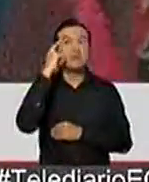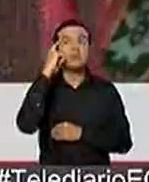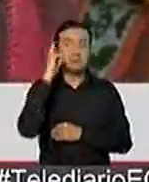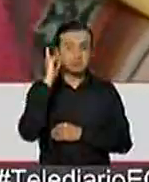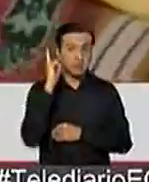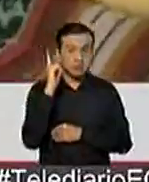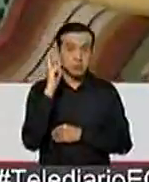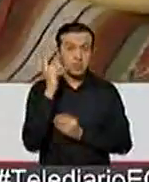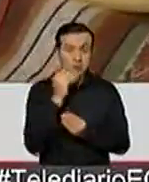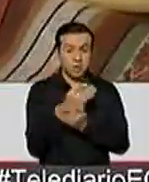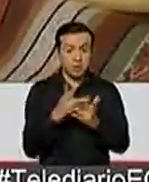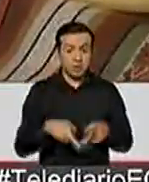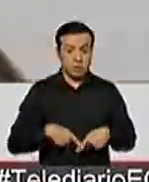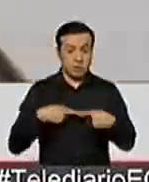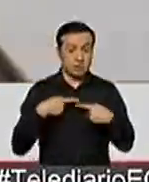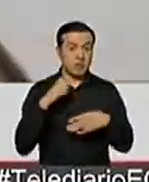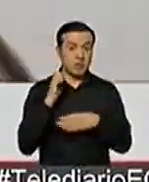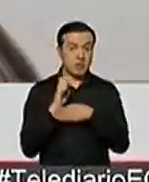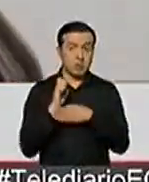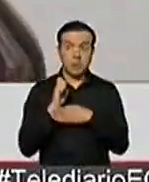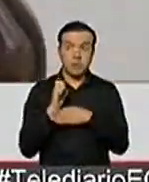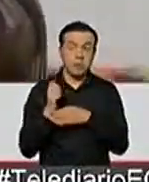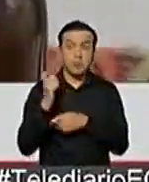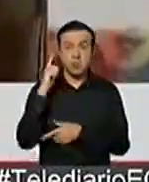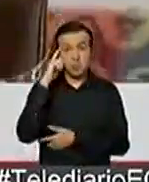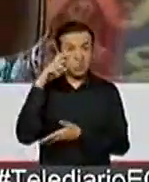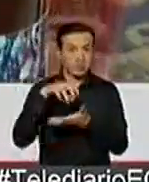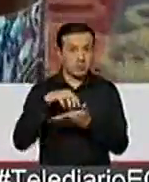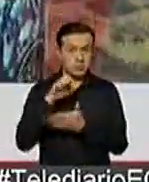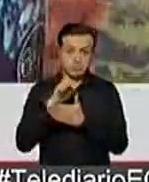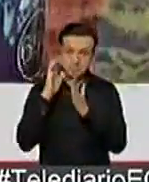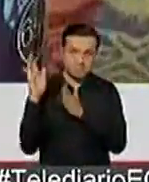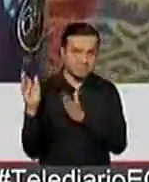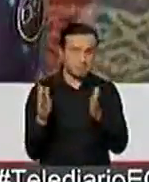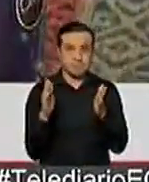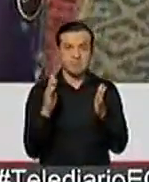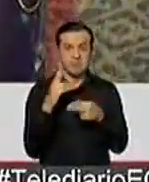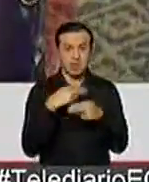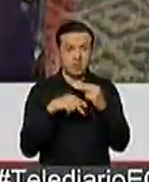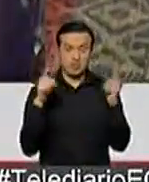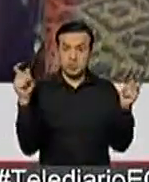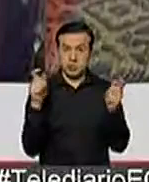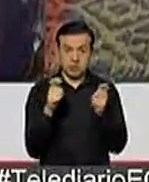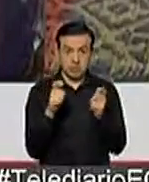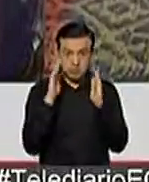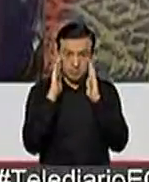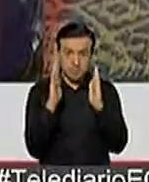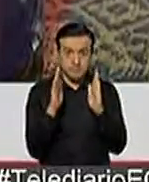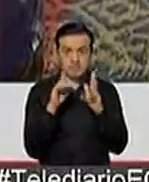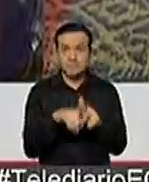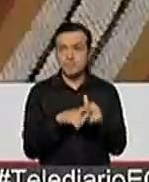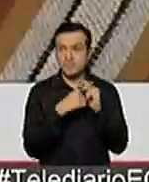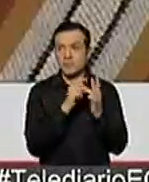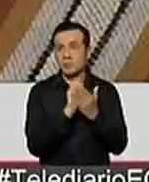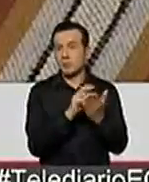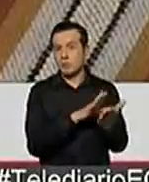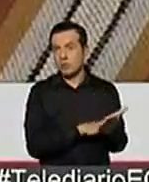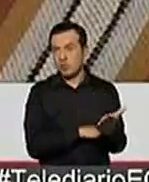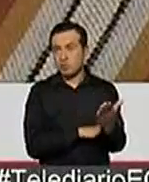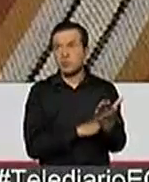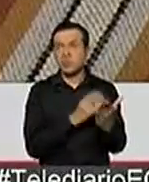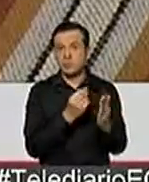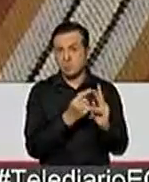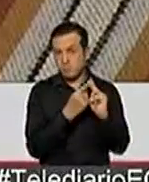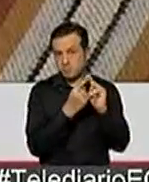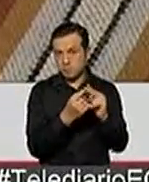respaldo de la campaña Vive Ecuador, que fue diseñada por el Gobierno Nacional para que los pequeños y medianos emprendedores inicien sus proyectos accediendo a